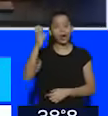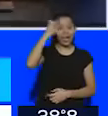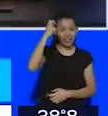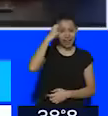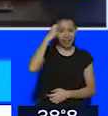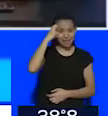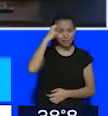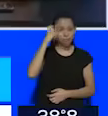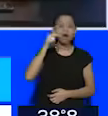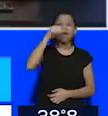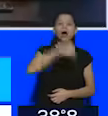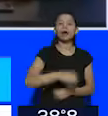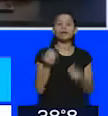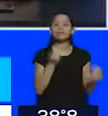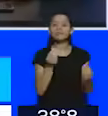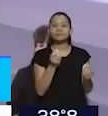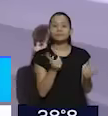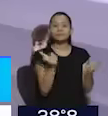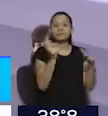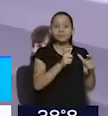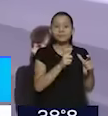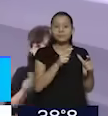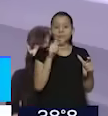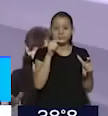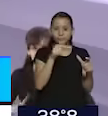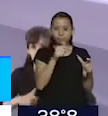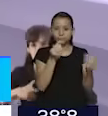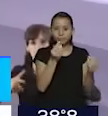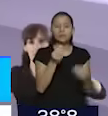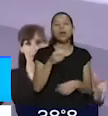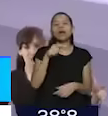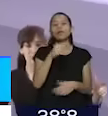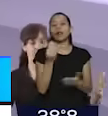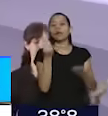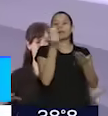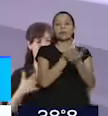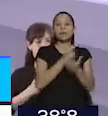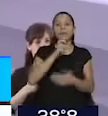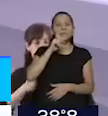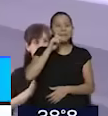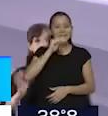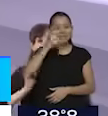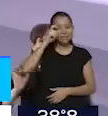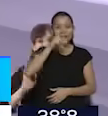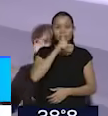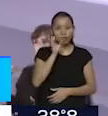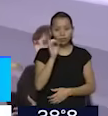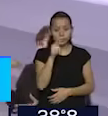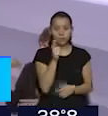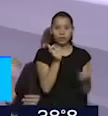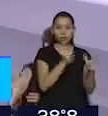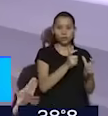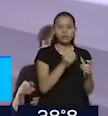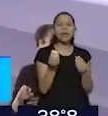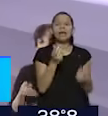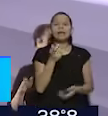por el bloque que encabeza Miguel Ángel picheto queé quieren lograr bueno el número necesario para ver si